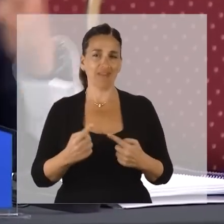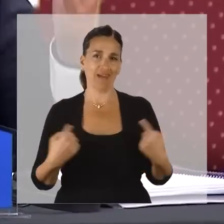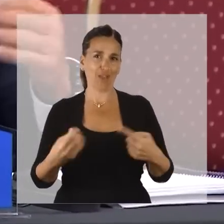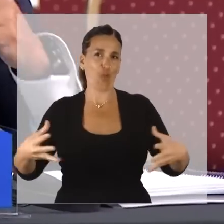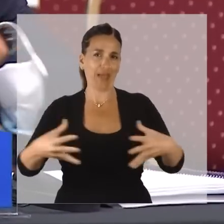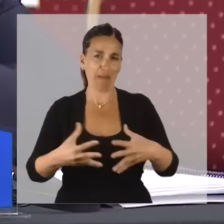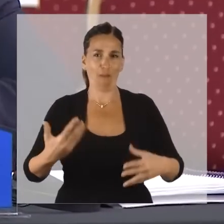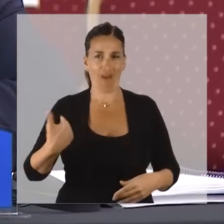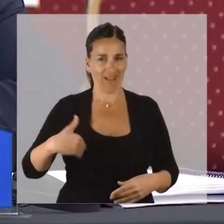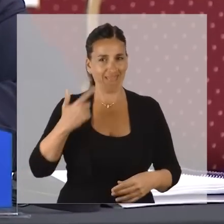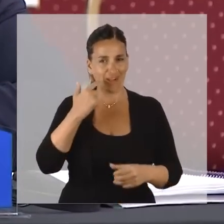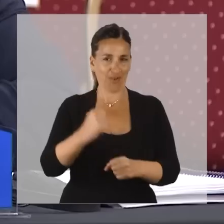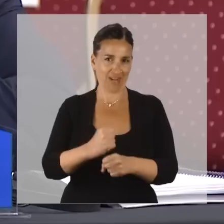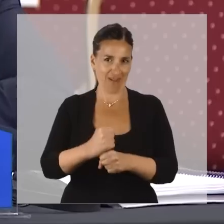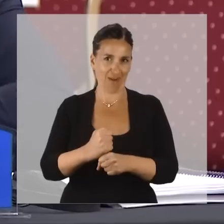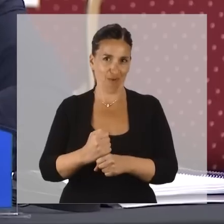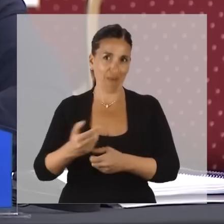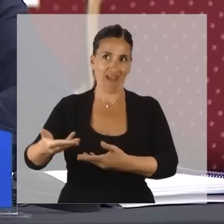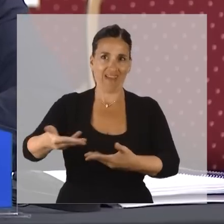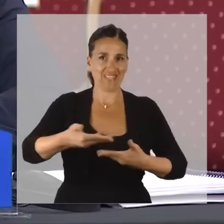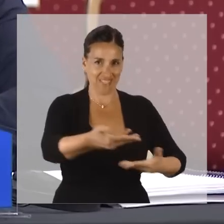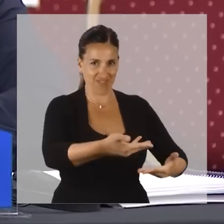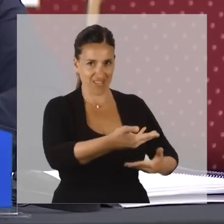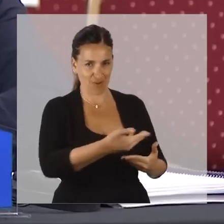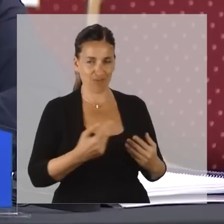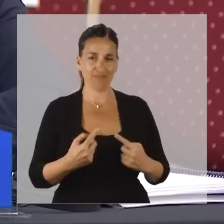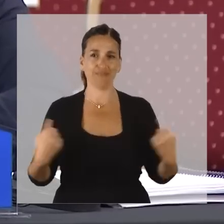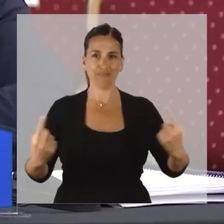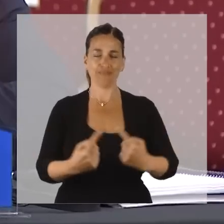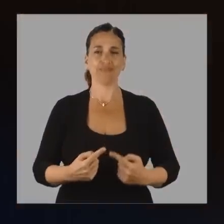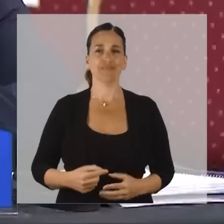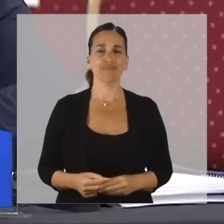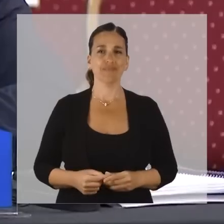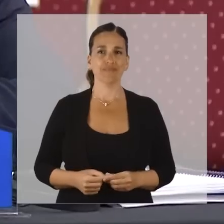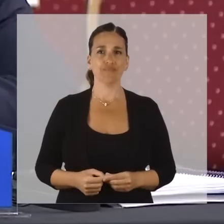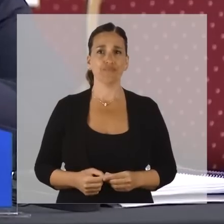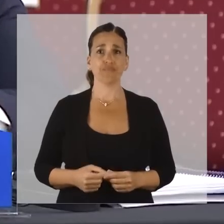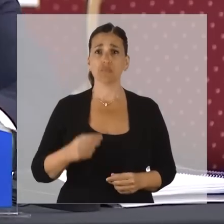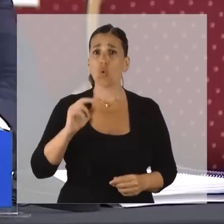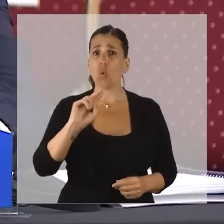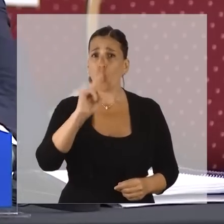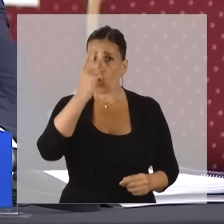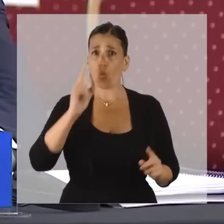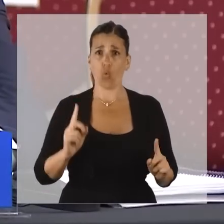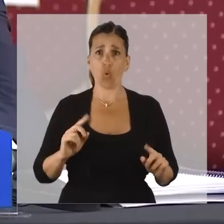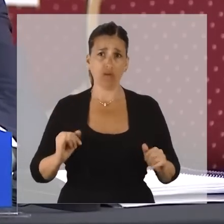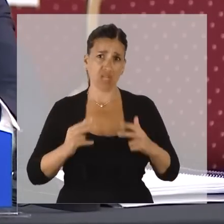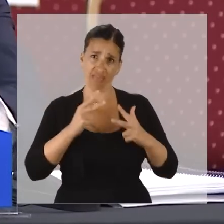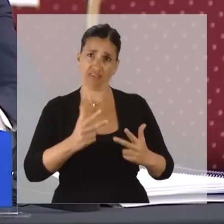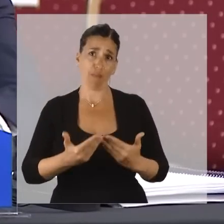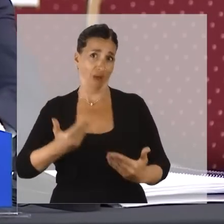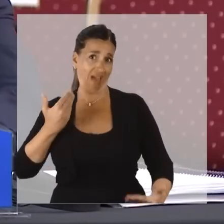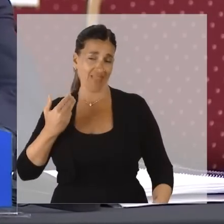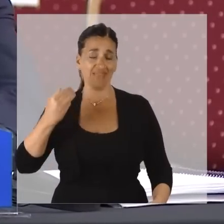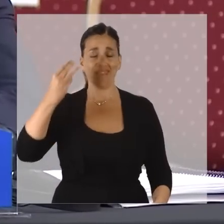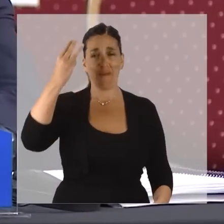equipo a toda la gente que ha trabajado para para recibirnos Uruguay como como lo dijimos la vez